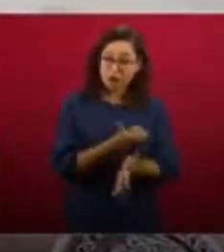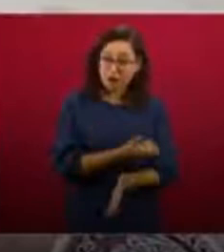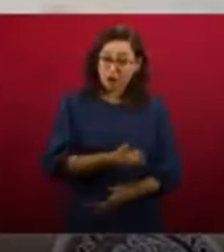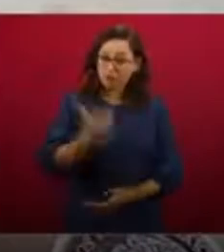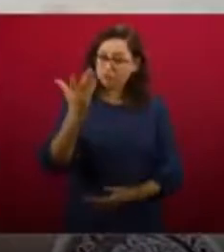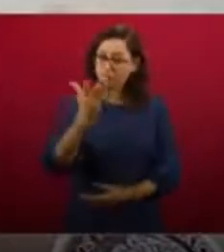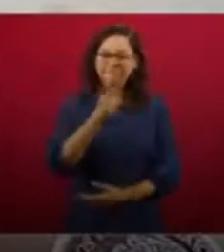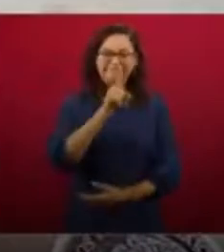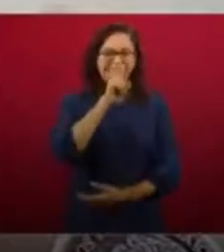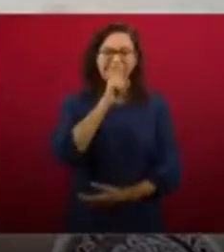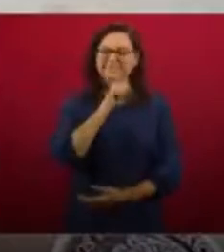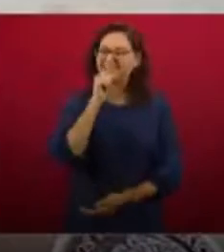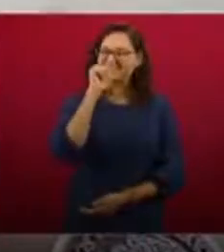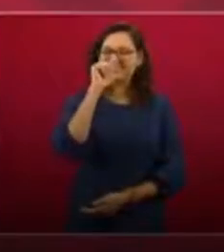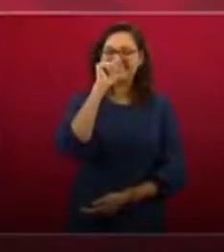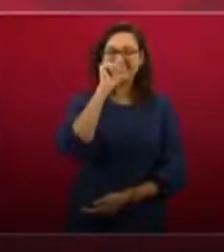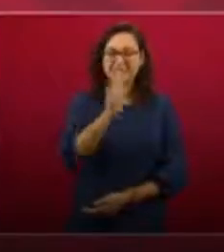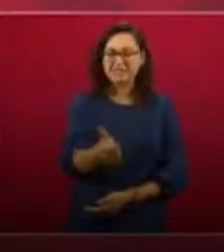incrementos